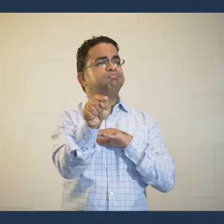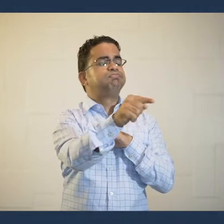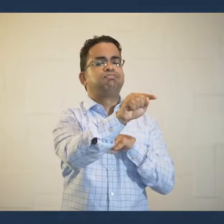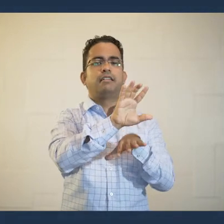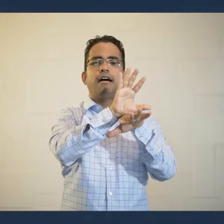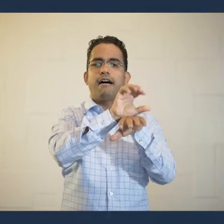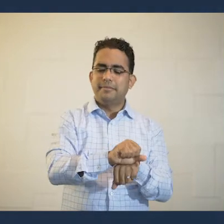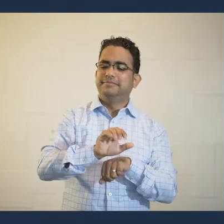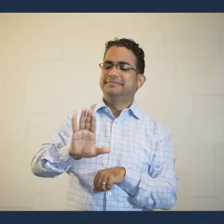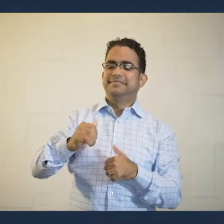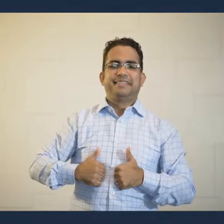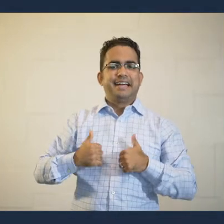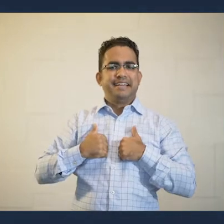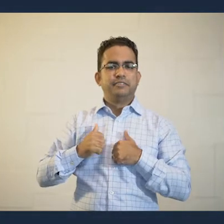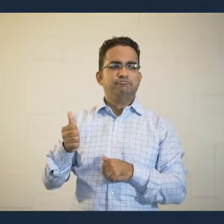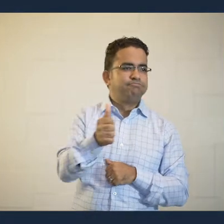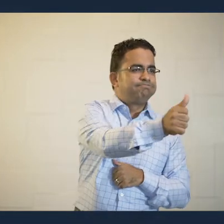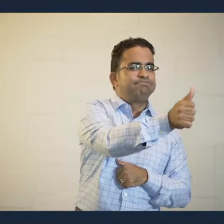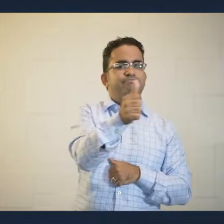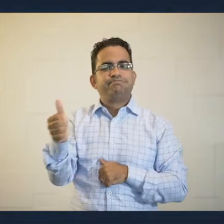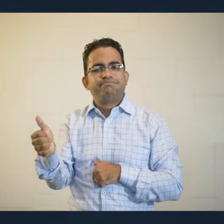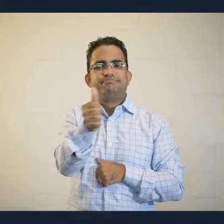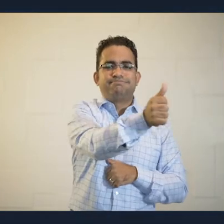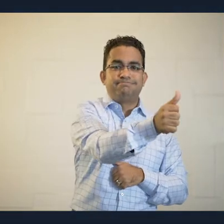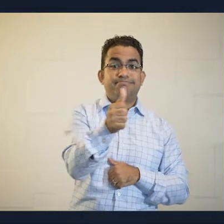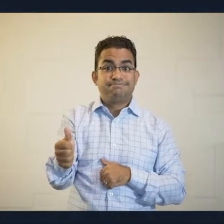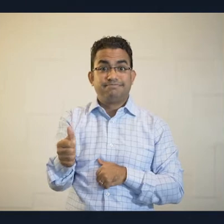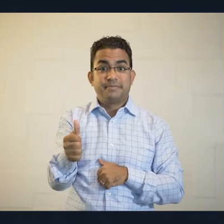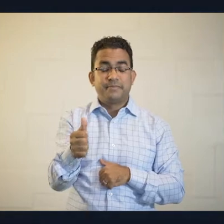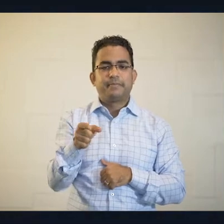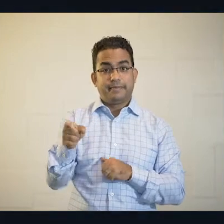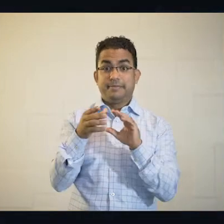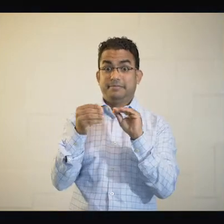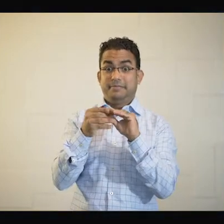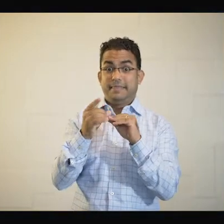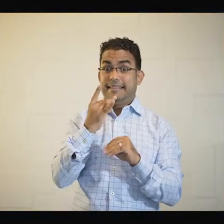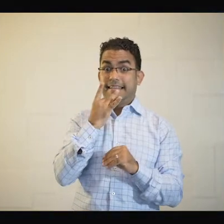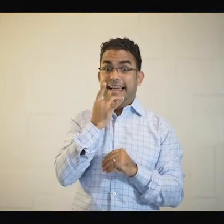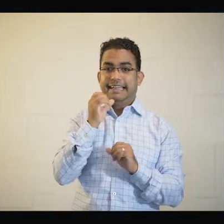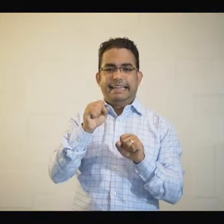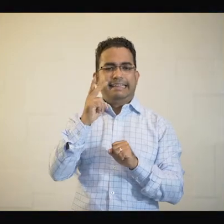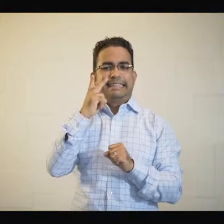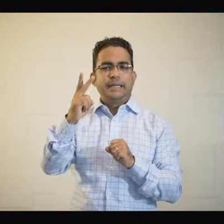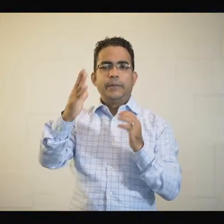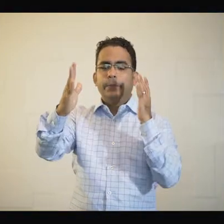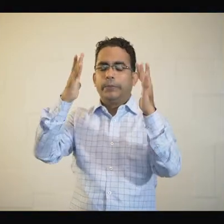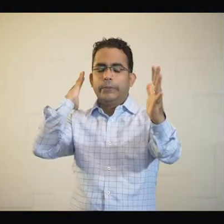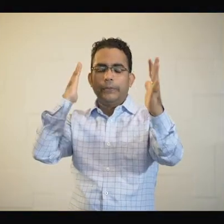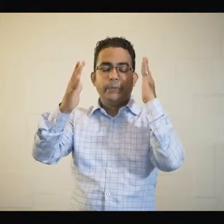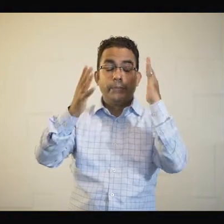se acostumbraron a él. Él dice que ve la luz cuando le pasa por el lado. Y dice también